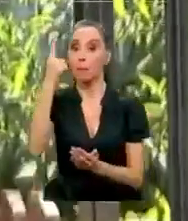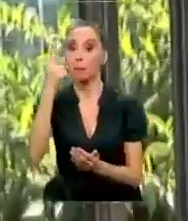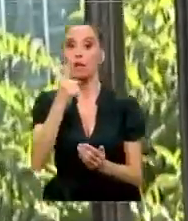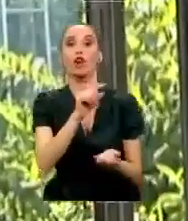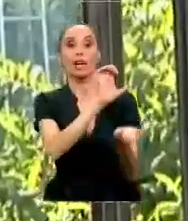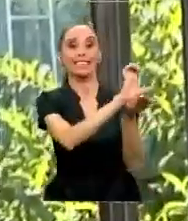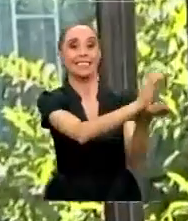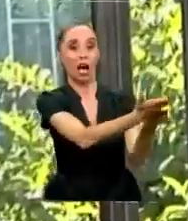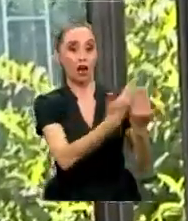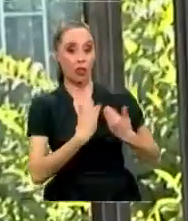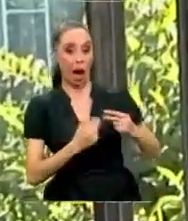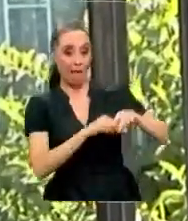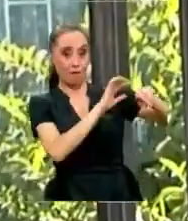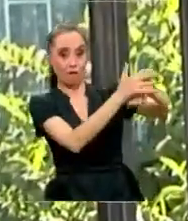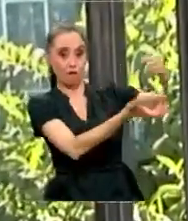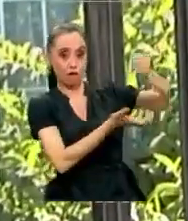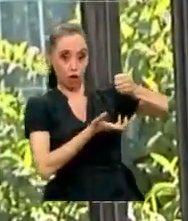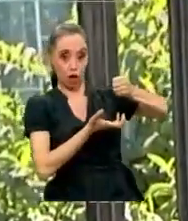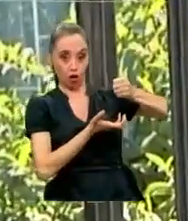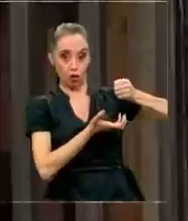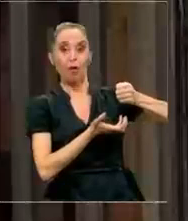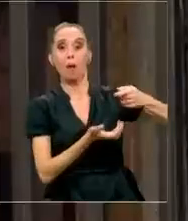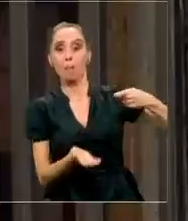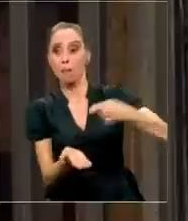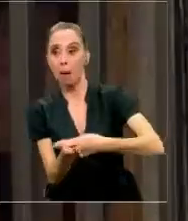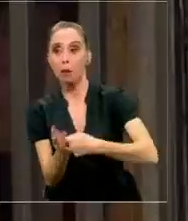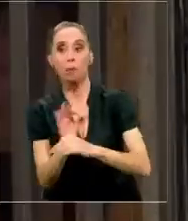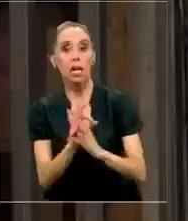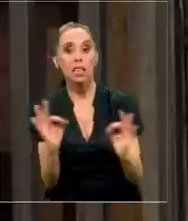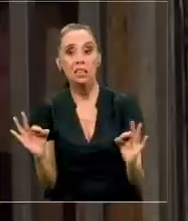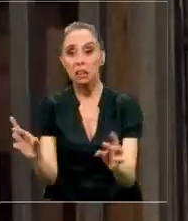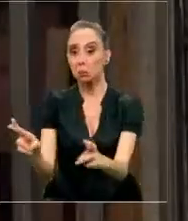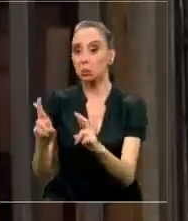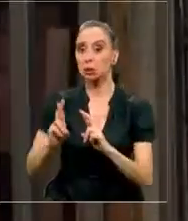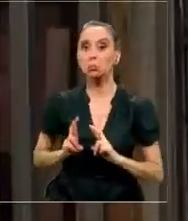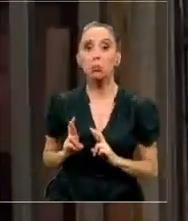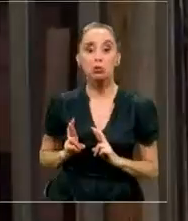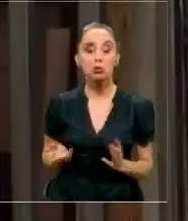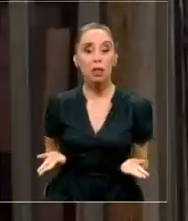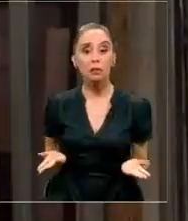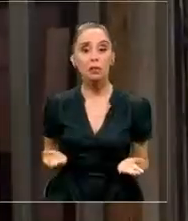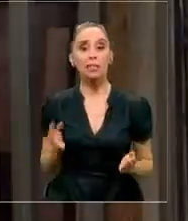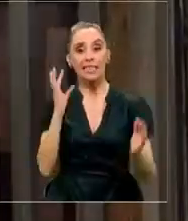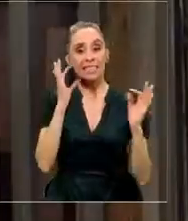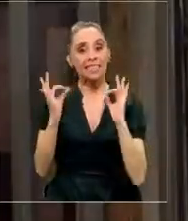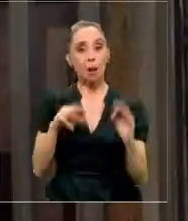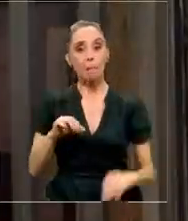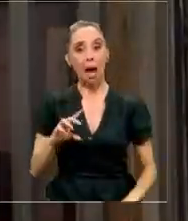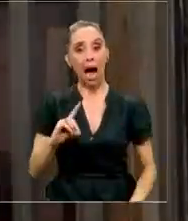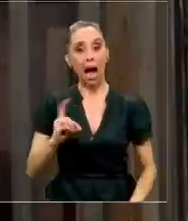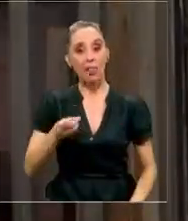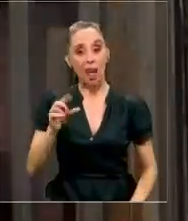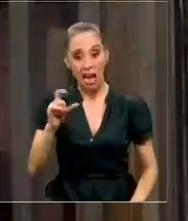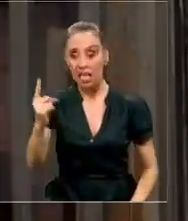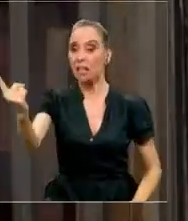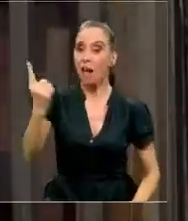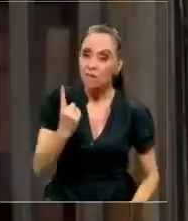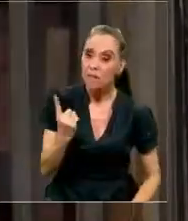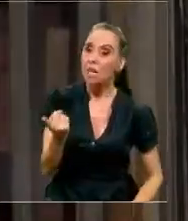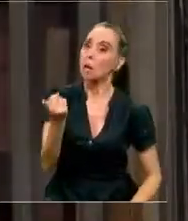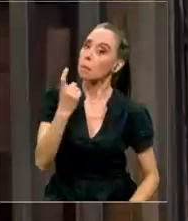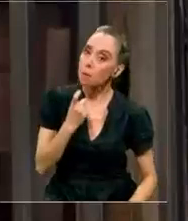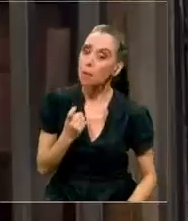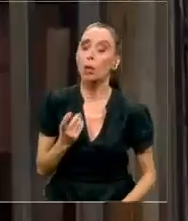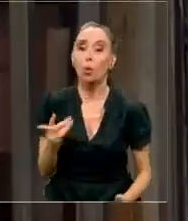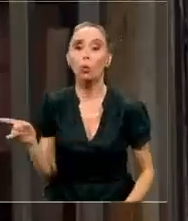el financiamiento para poder pagar la propiedad. Nadie me da una respuesta. Porque la señora Magdalena nomás que viene y pregunta,